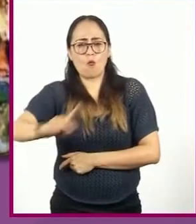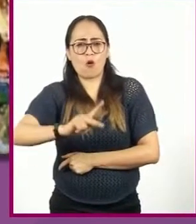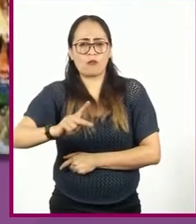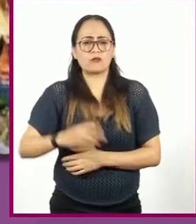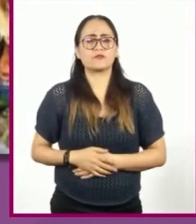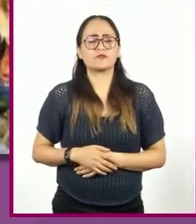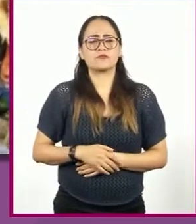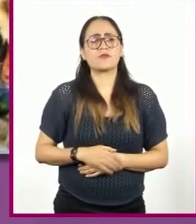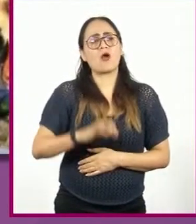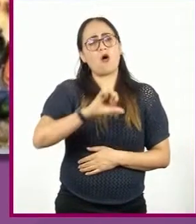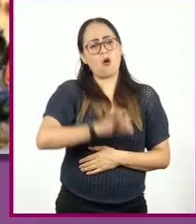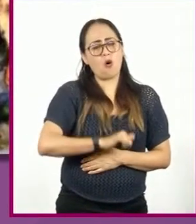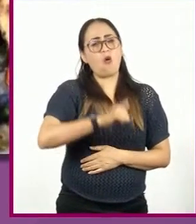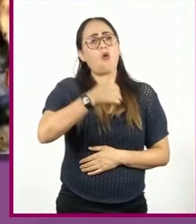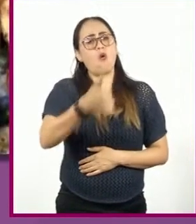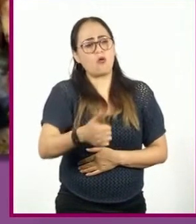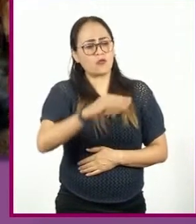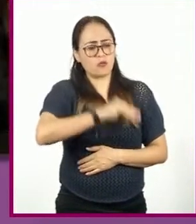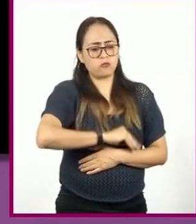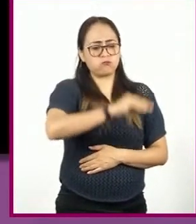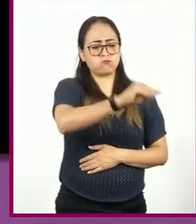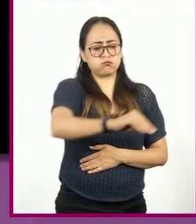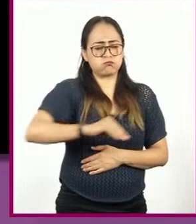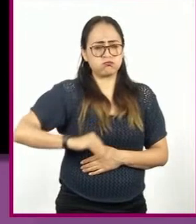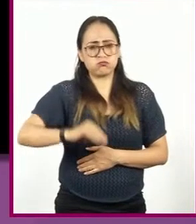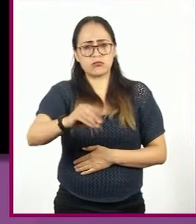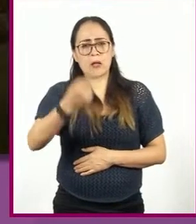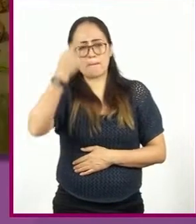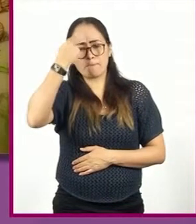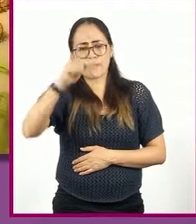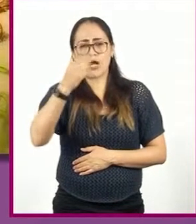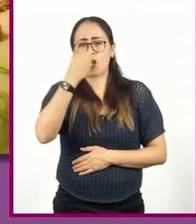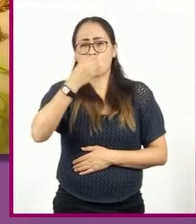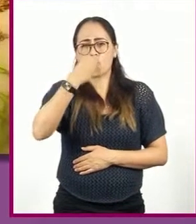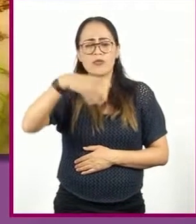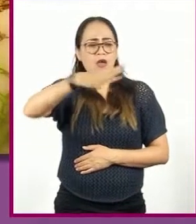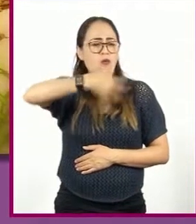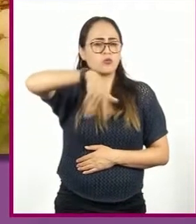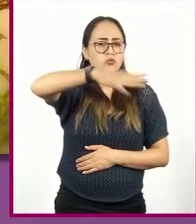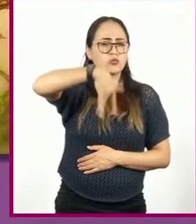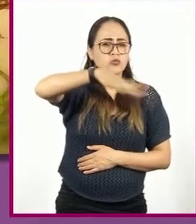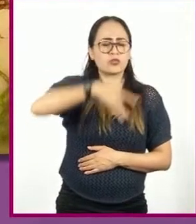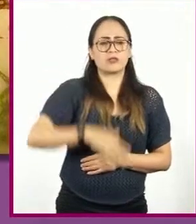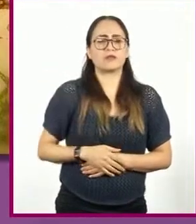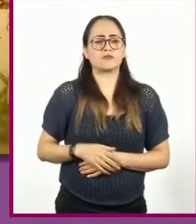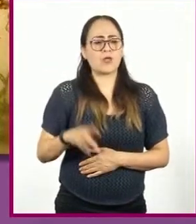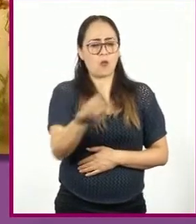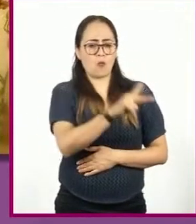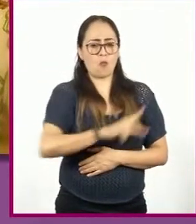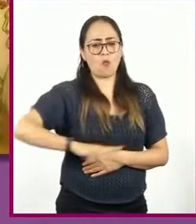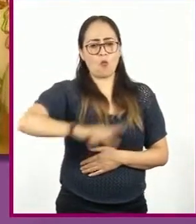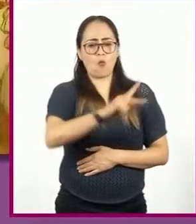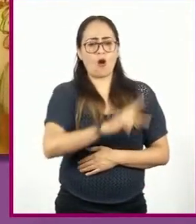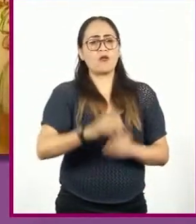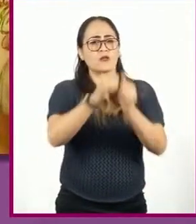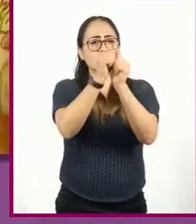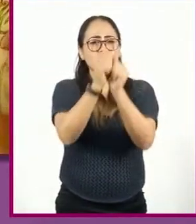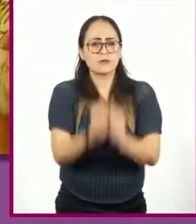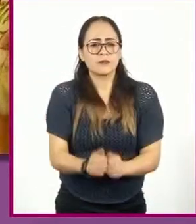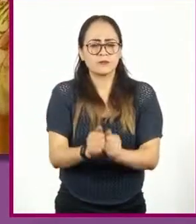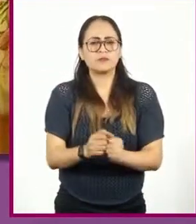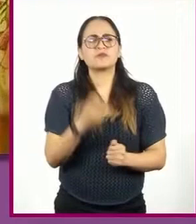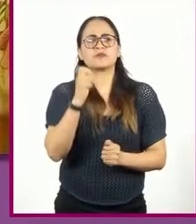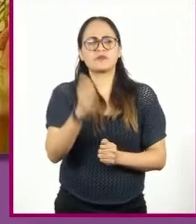su desplazamiento en busca de alimentos. La característica de los pueblos sedentarios es que se establecieron en